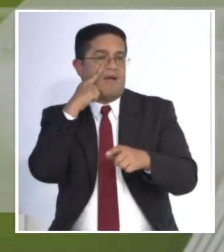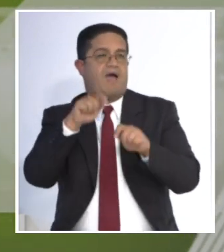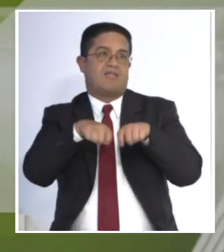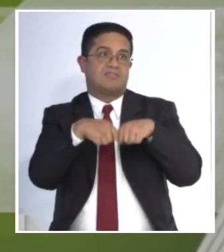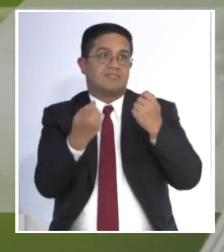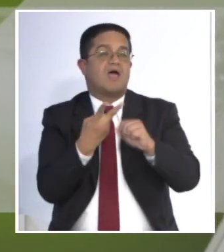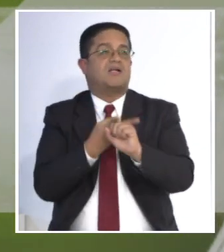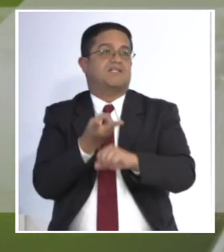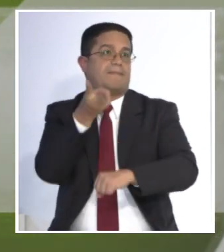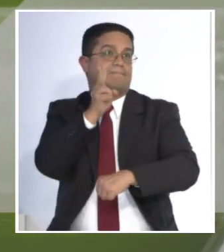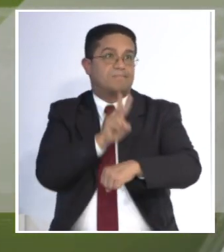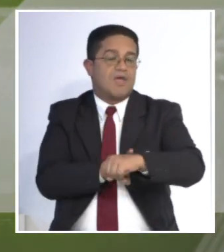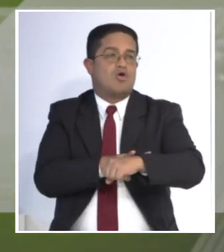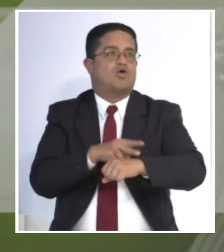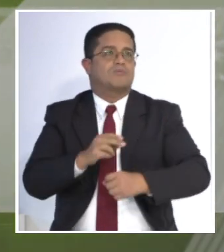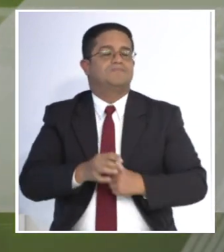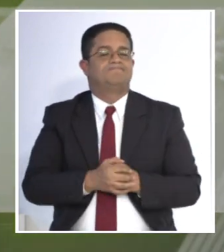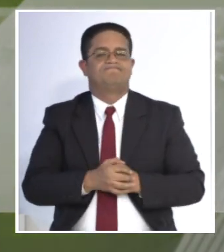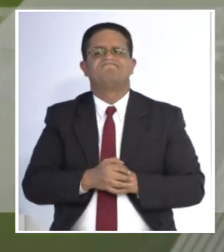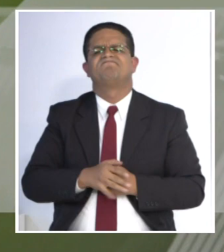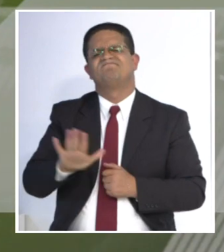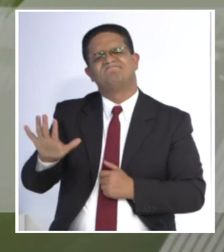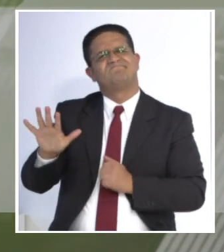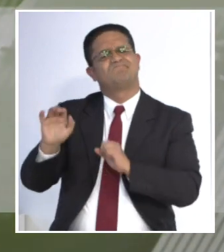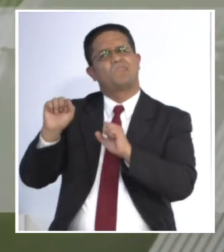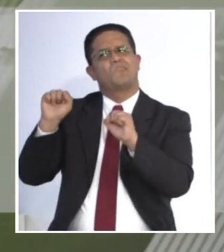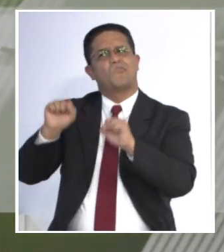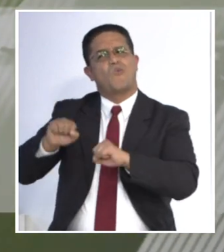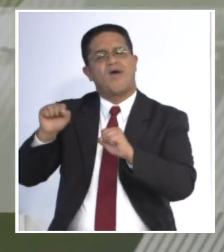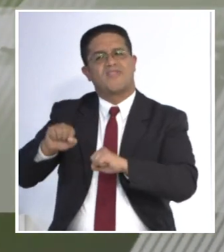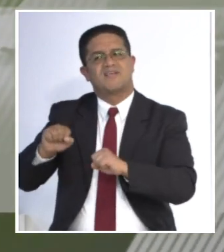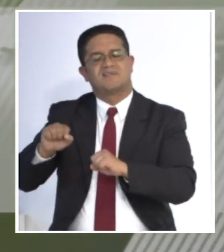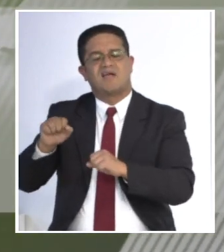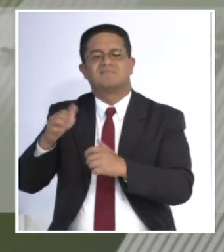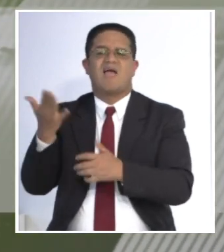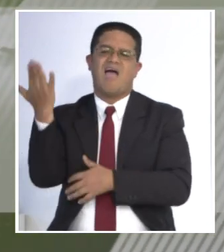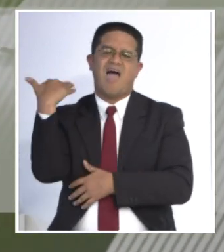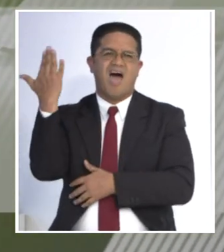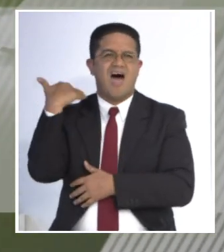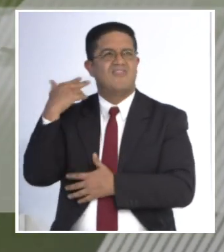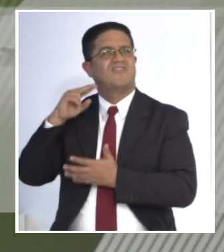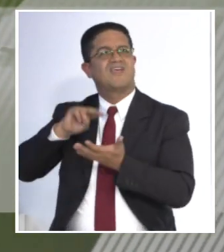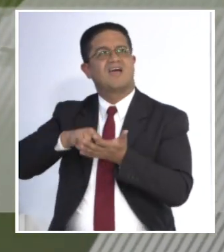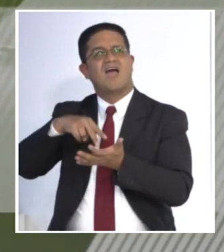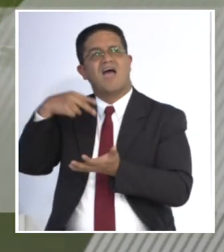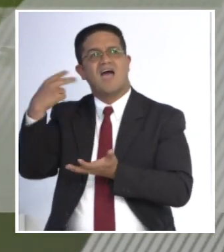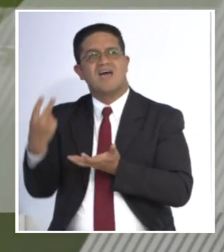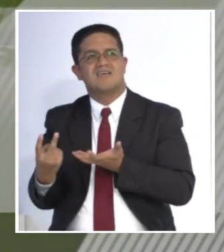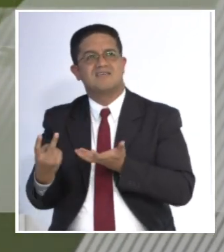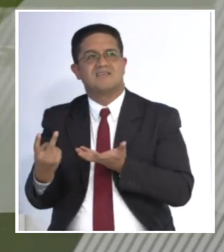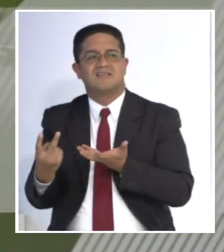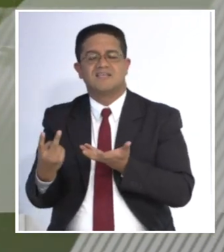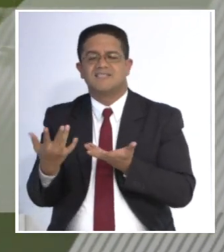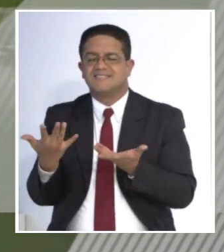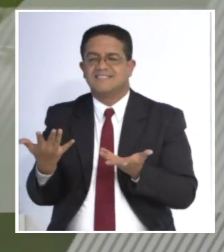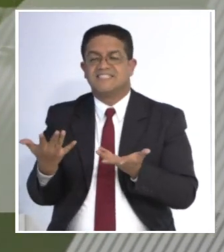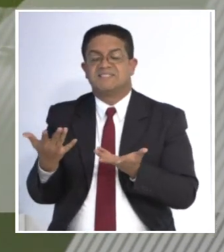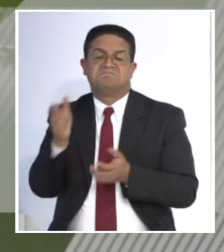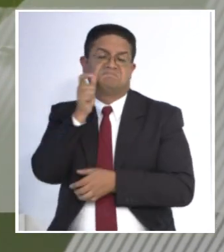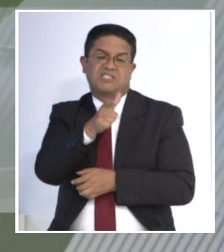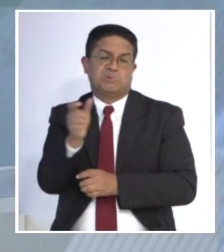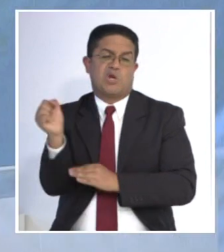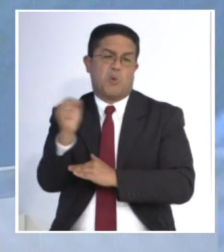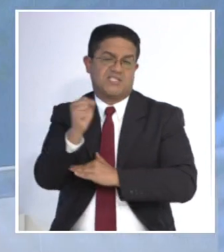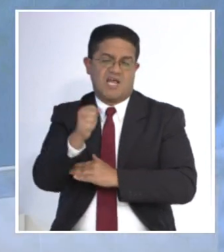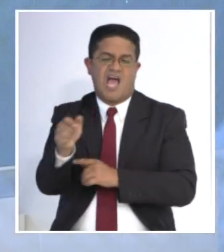propio del cartílago. Puede ser que hayamos caído en algún momento de nuestra vida y no le prestamos mucha atención.